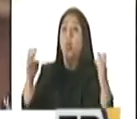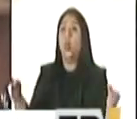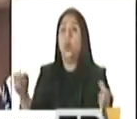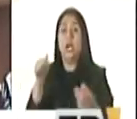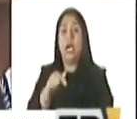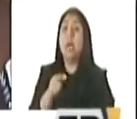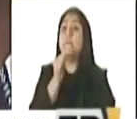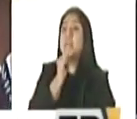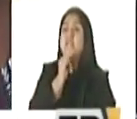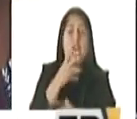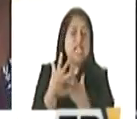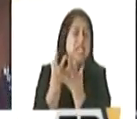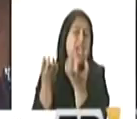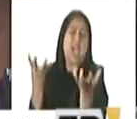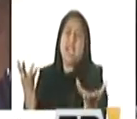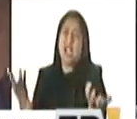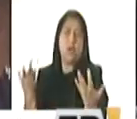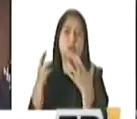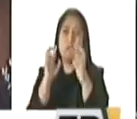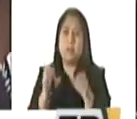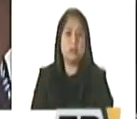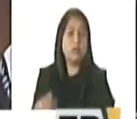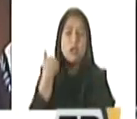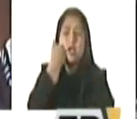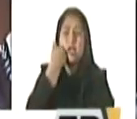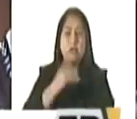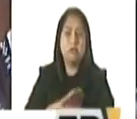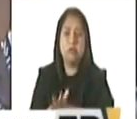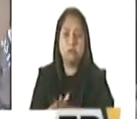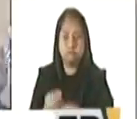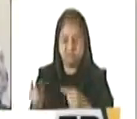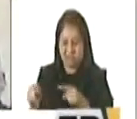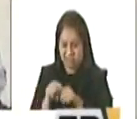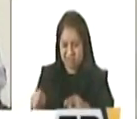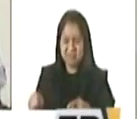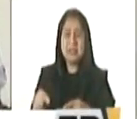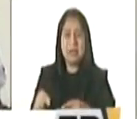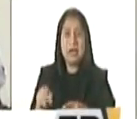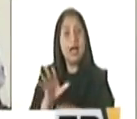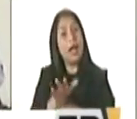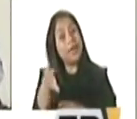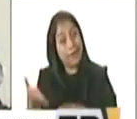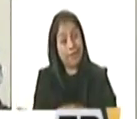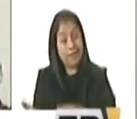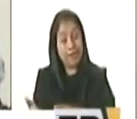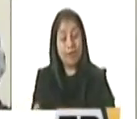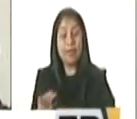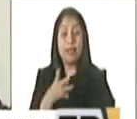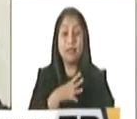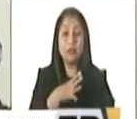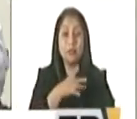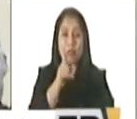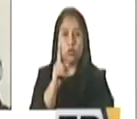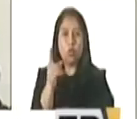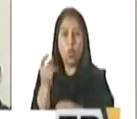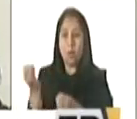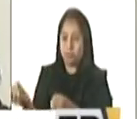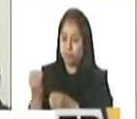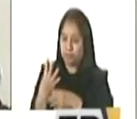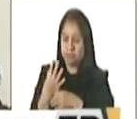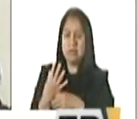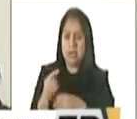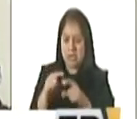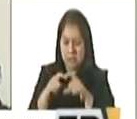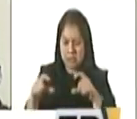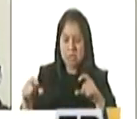los hospitales privados están llenos de personas con coronavirus. El día de ayer tuvimos un mensaje que nos llegó